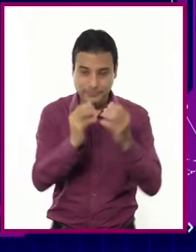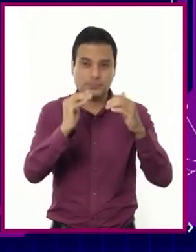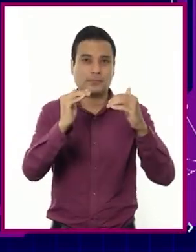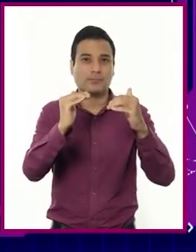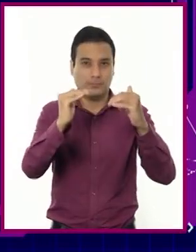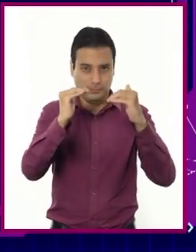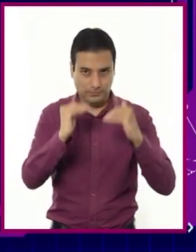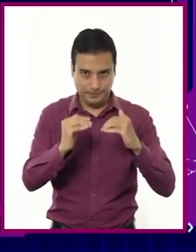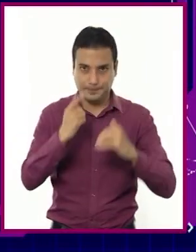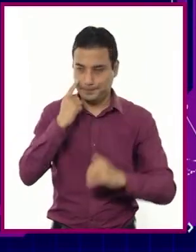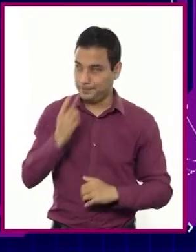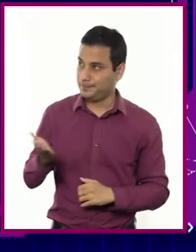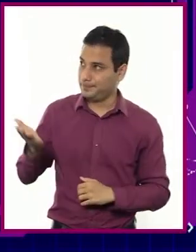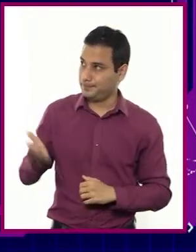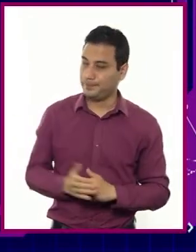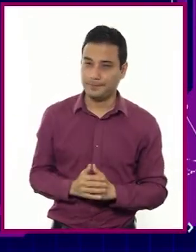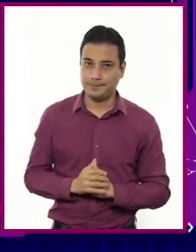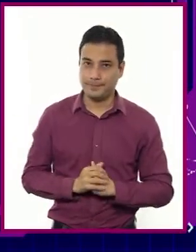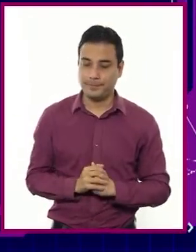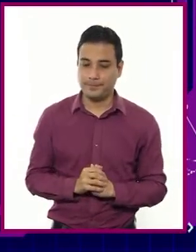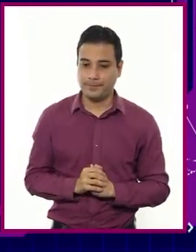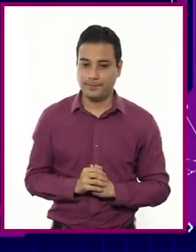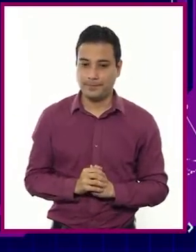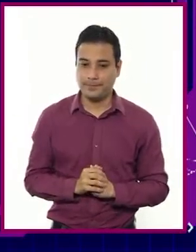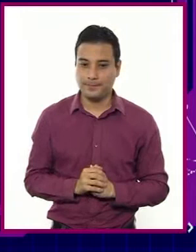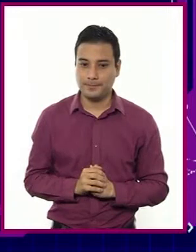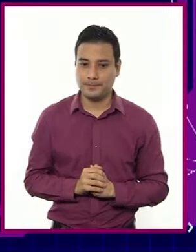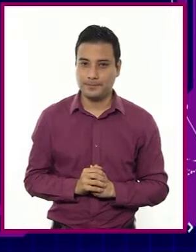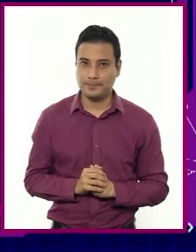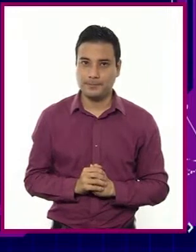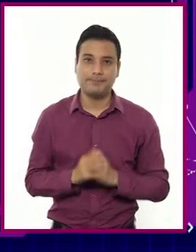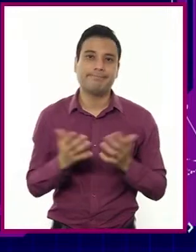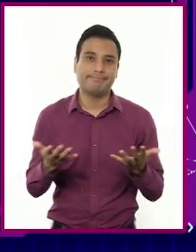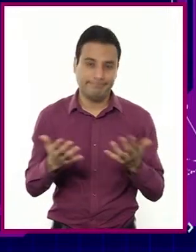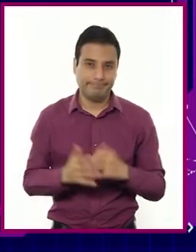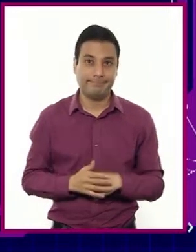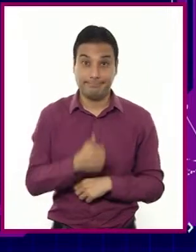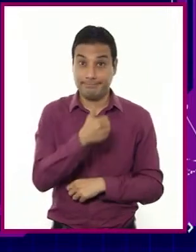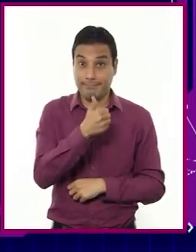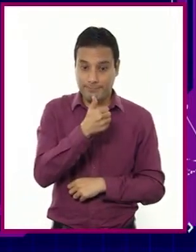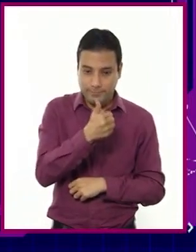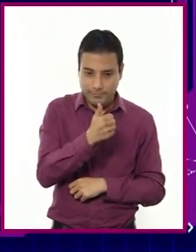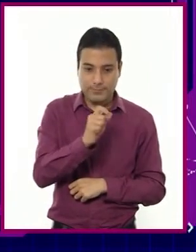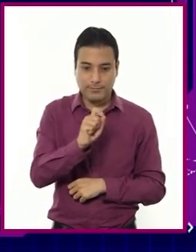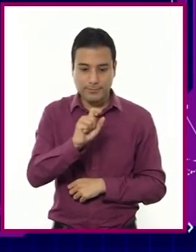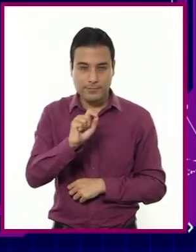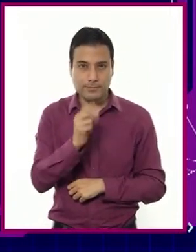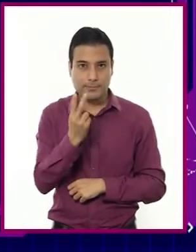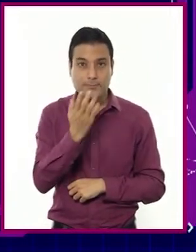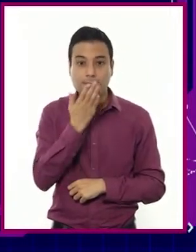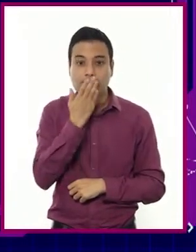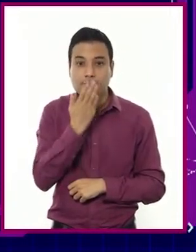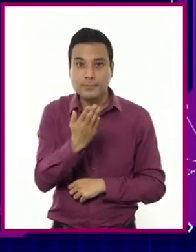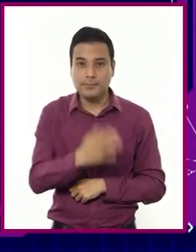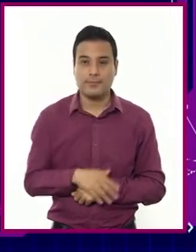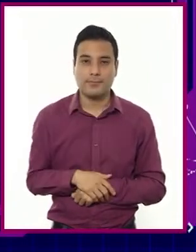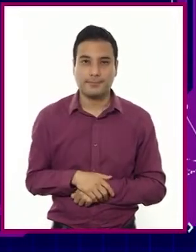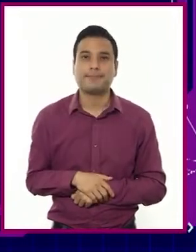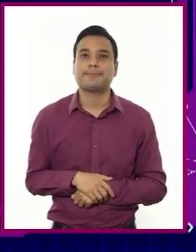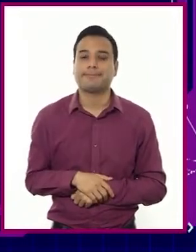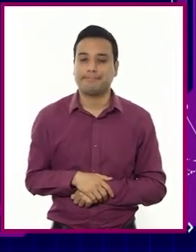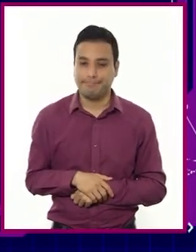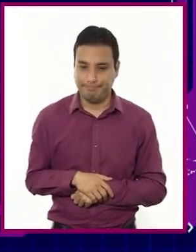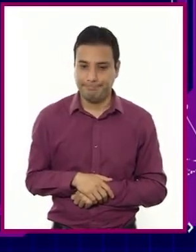6.72 es igual a 6.72, con lo que comprobamos el resultado del problema. Y